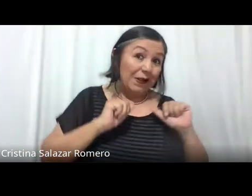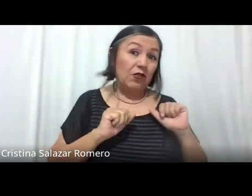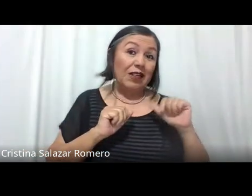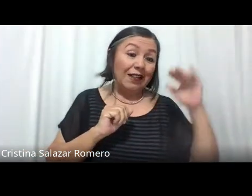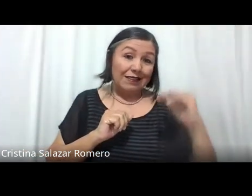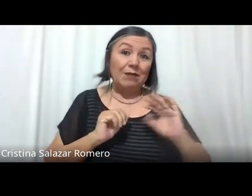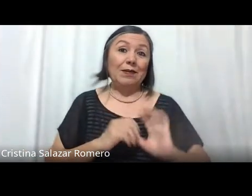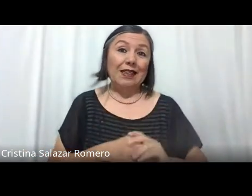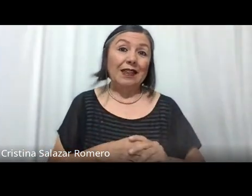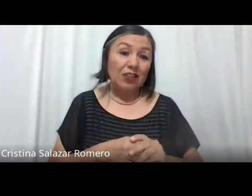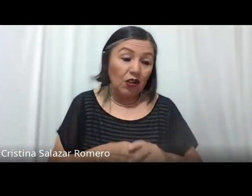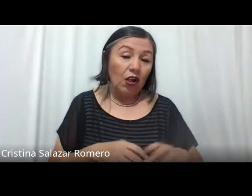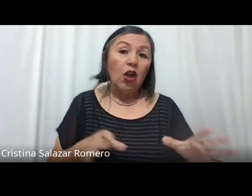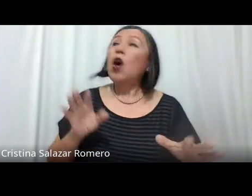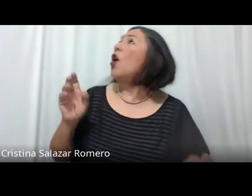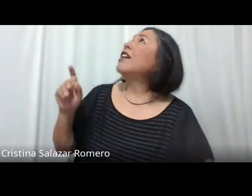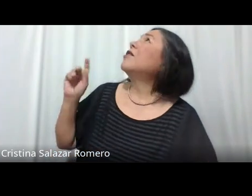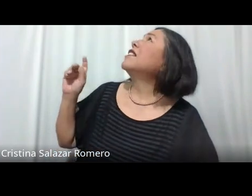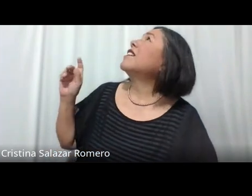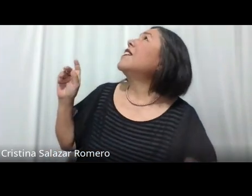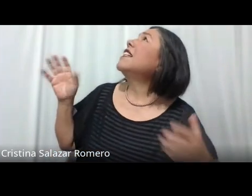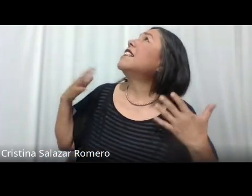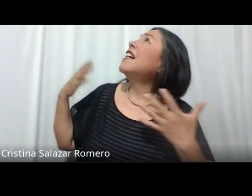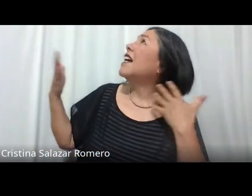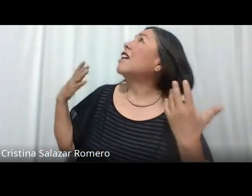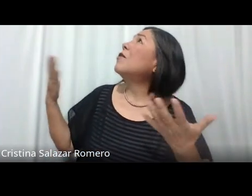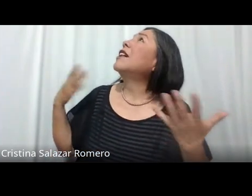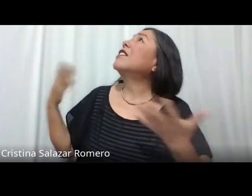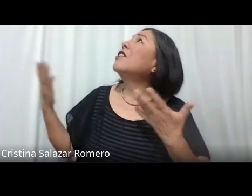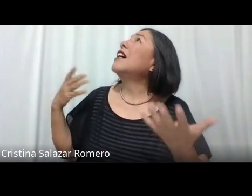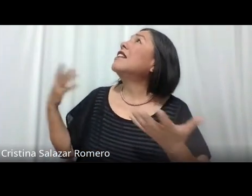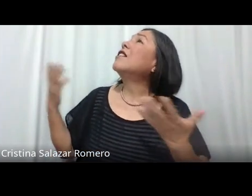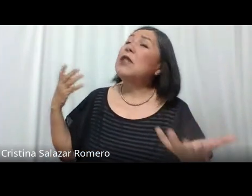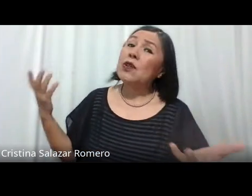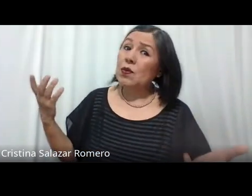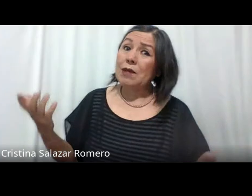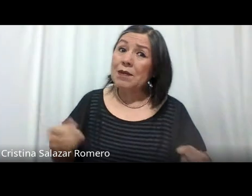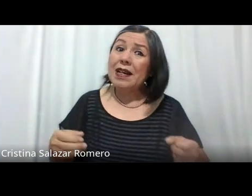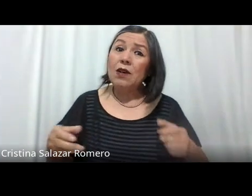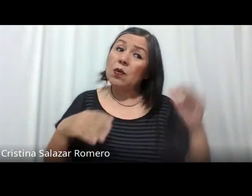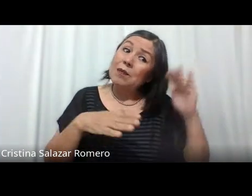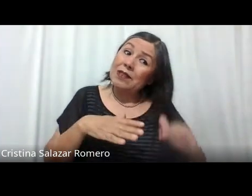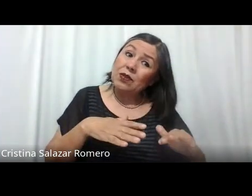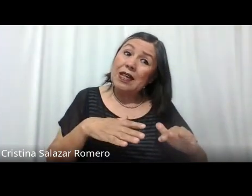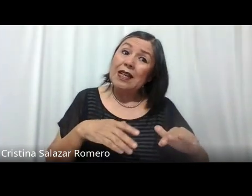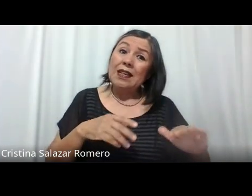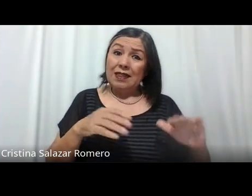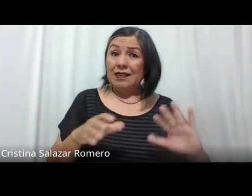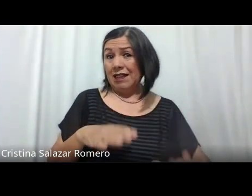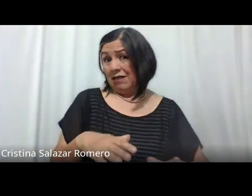una persona que está más bajita que yo, o esto me hace referencia a la comunicación que hay entre un niño y una mamá, o una